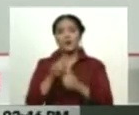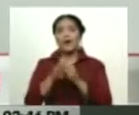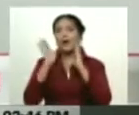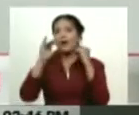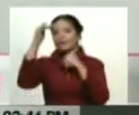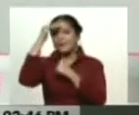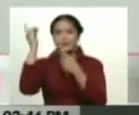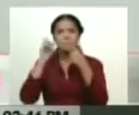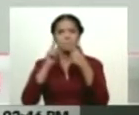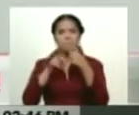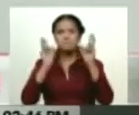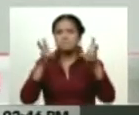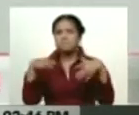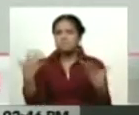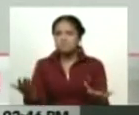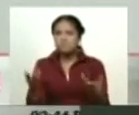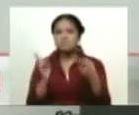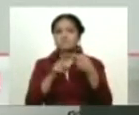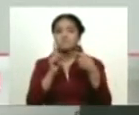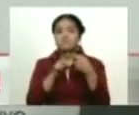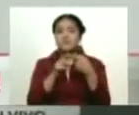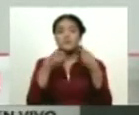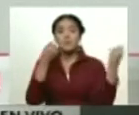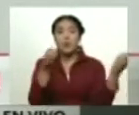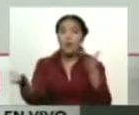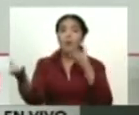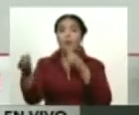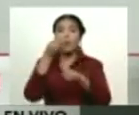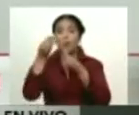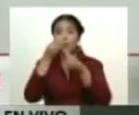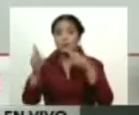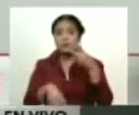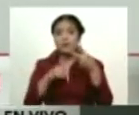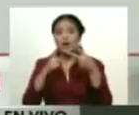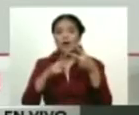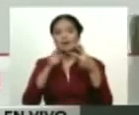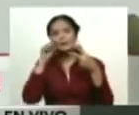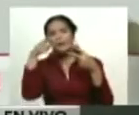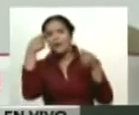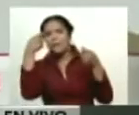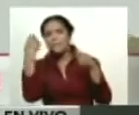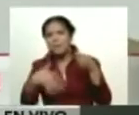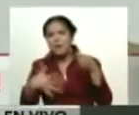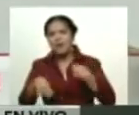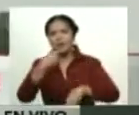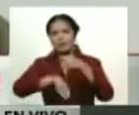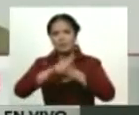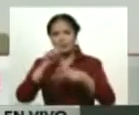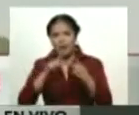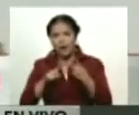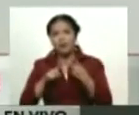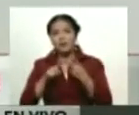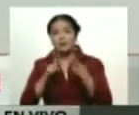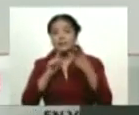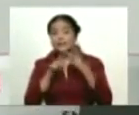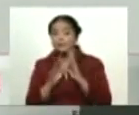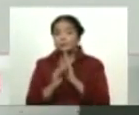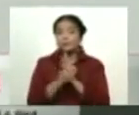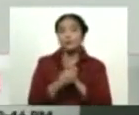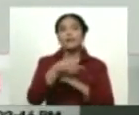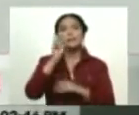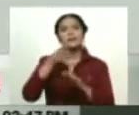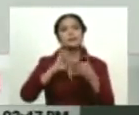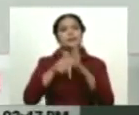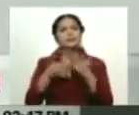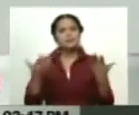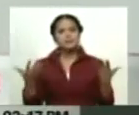atender el tema de la escasez, la especulación el acaparamiento y el significado